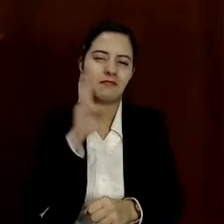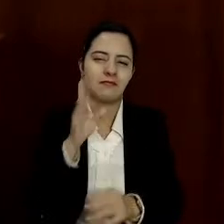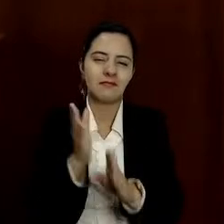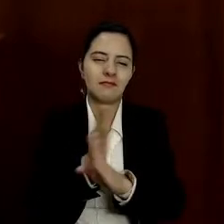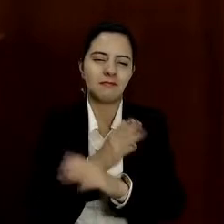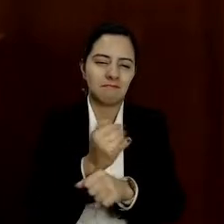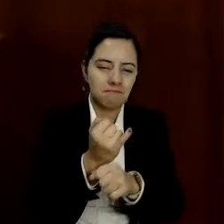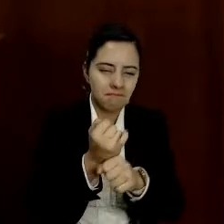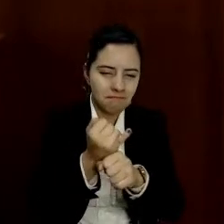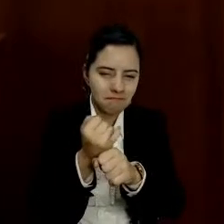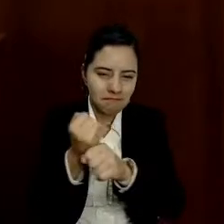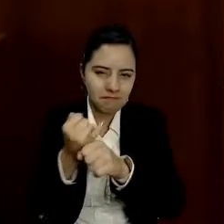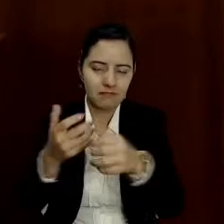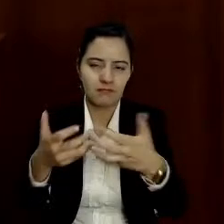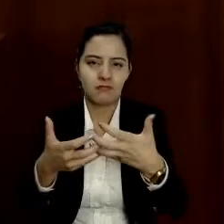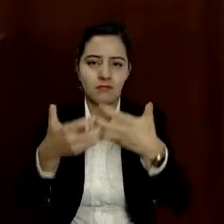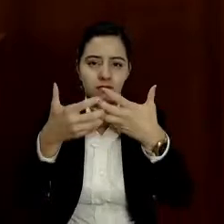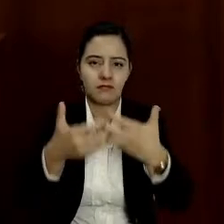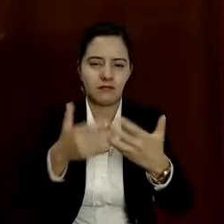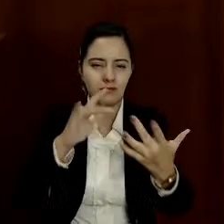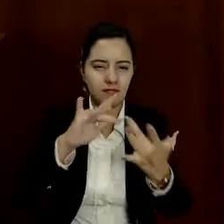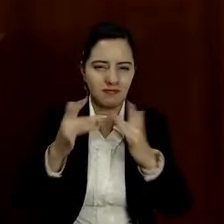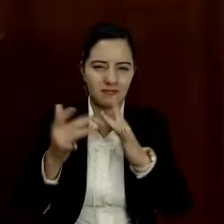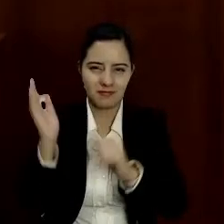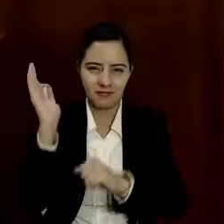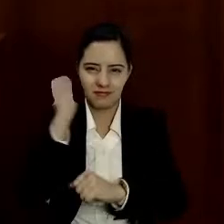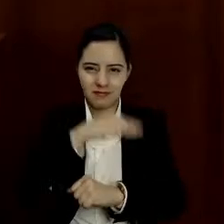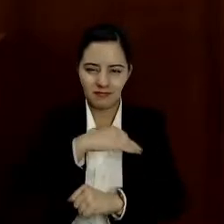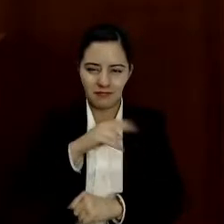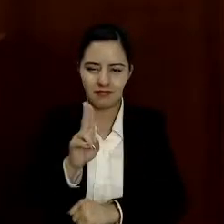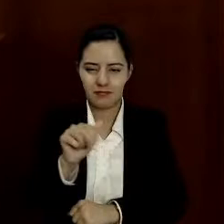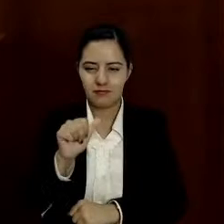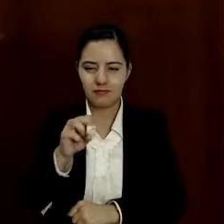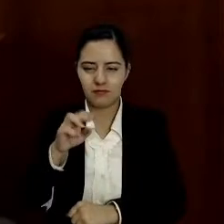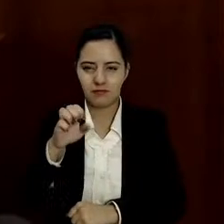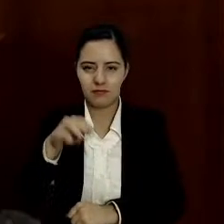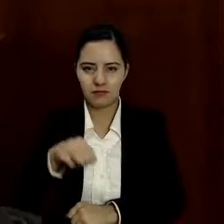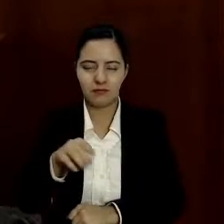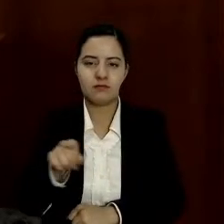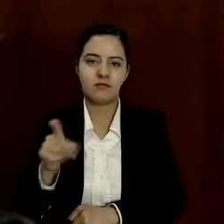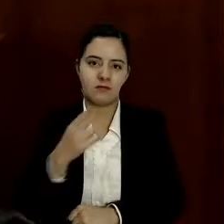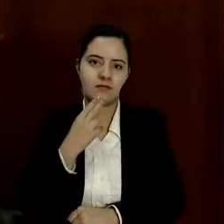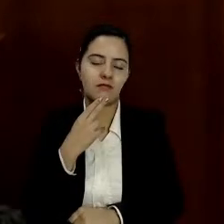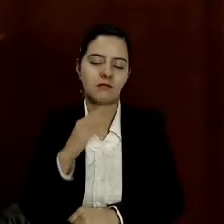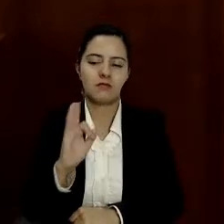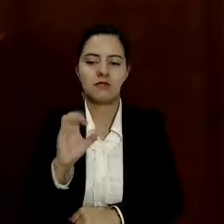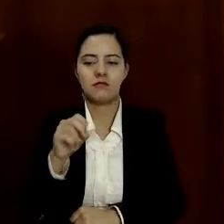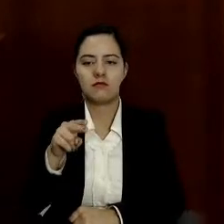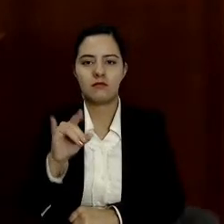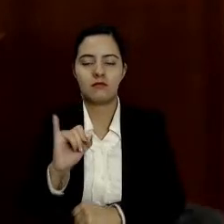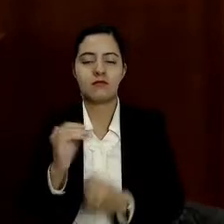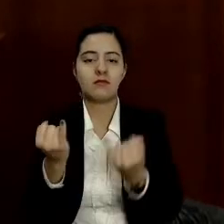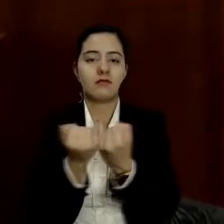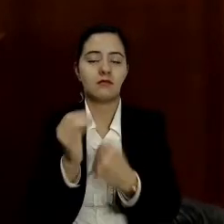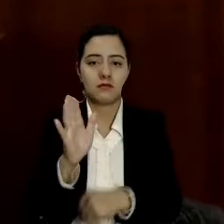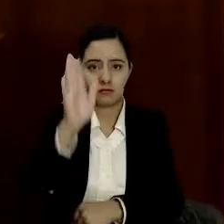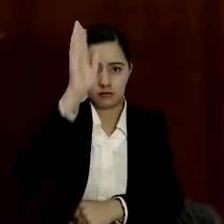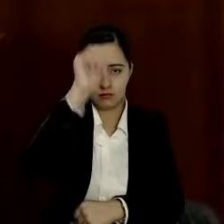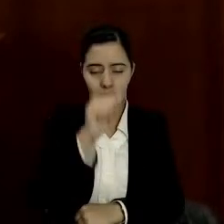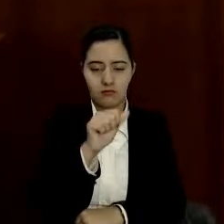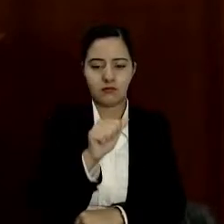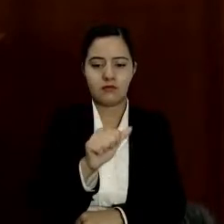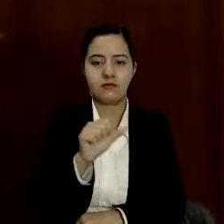empresas fantasmas utilizadas por la UAM y el FONDIC, así como de los contratos y hallazgos de la